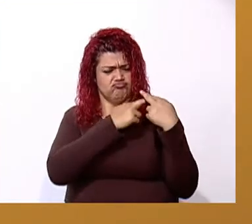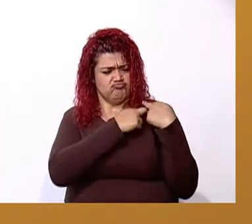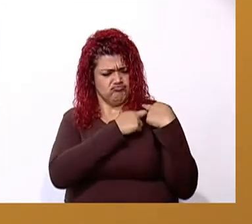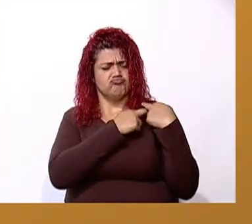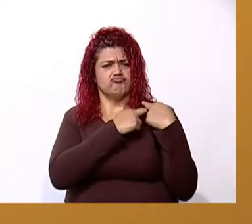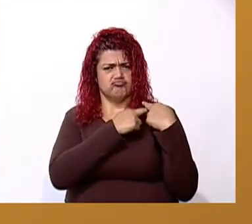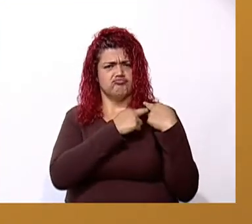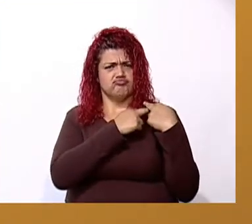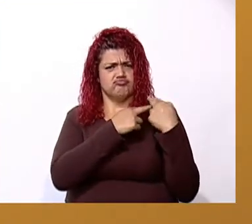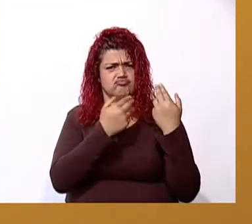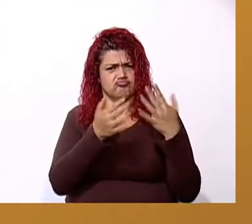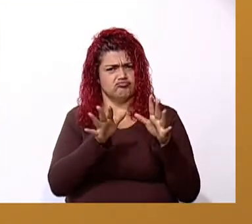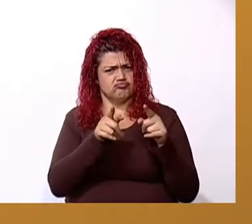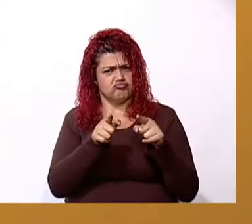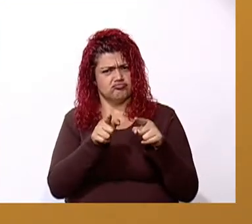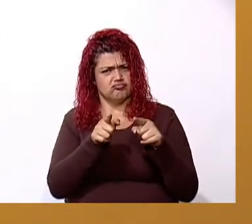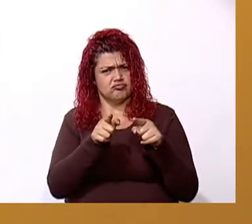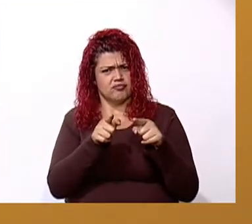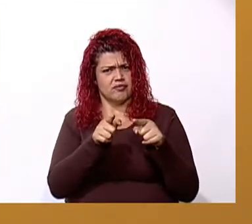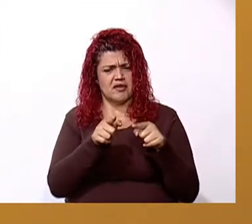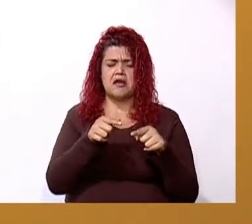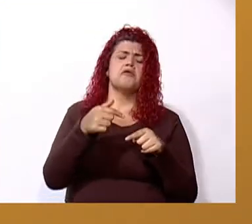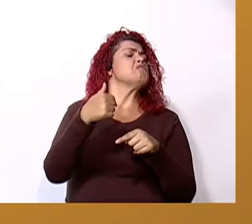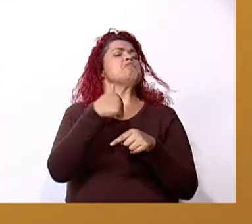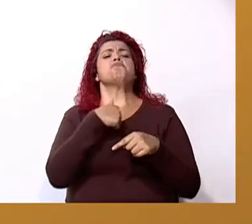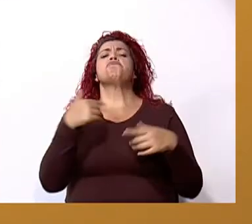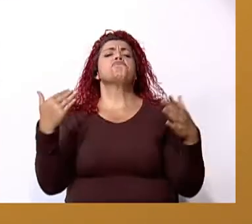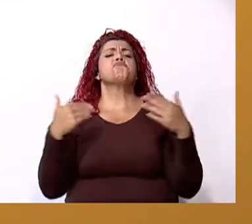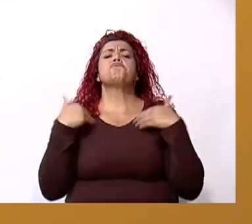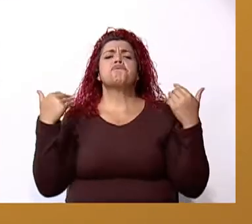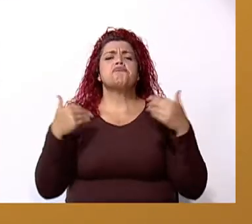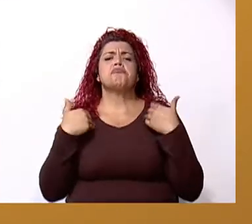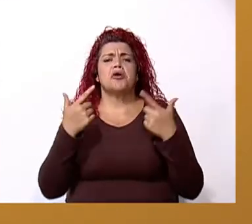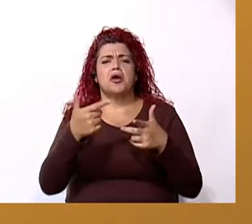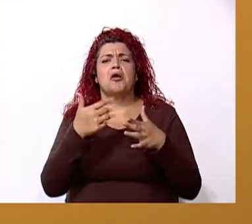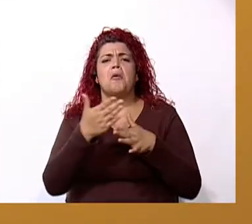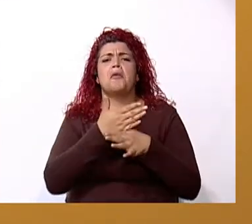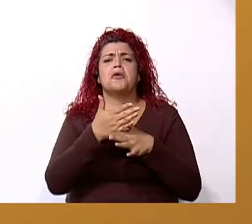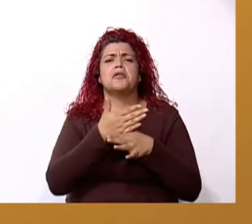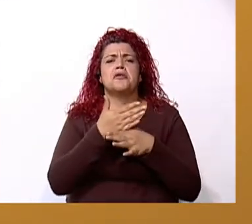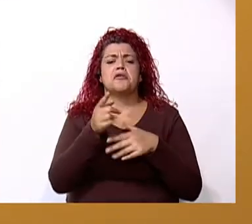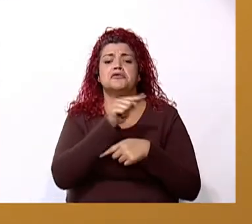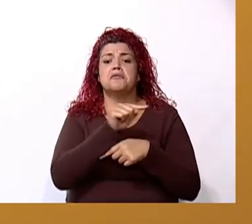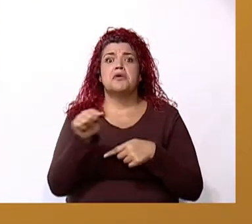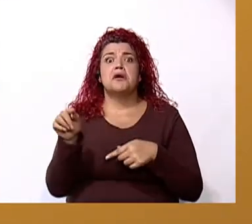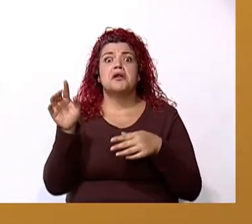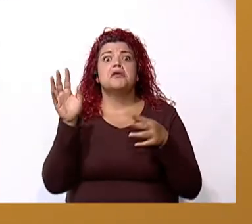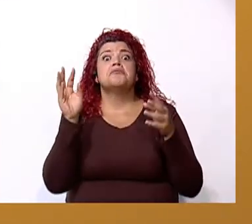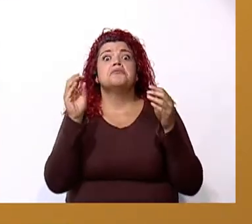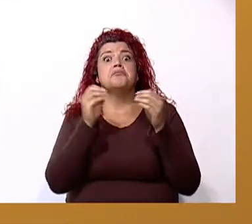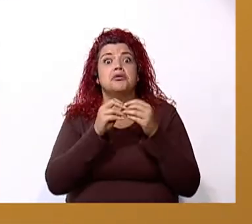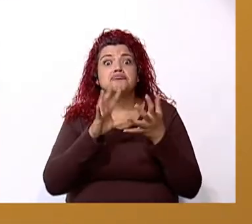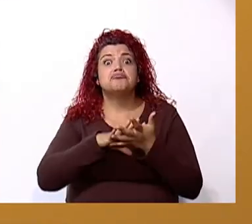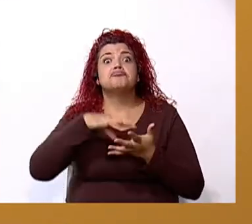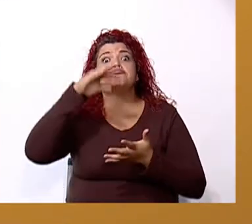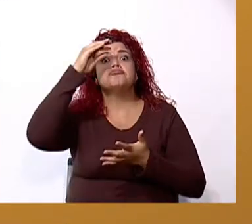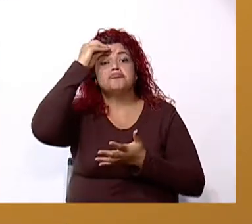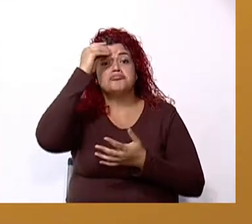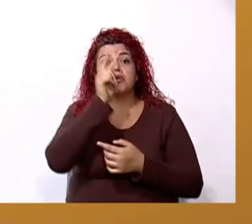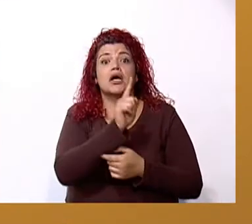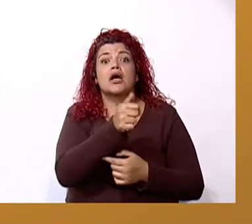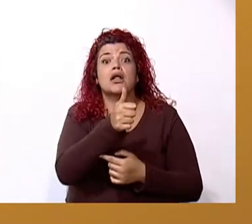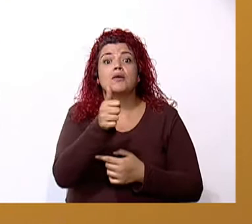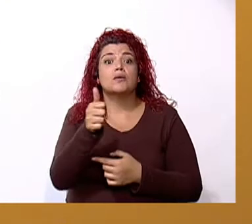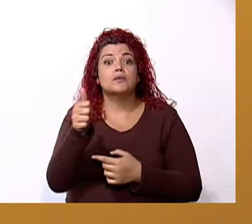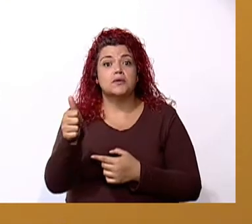responsabilidades? Sí, pues yo estoy muy feliz de poder compartir una semana más de aprendizaje con cada uno de